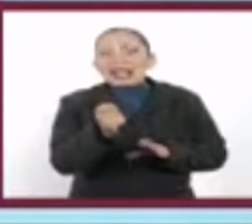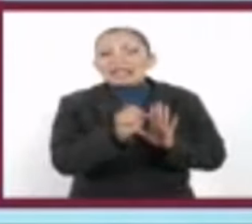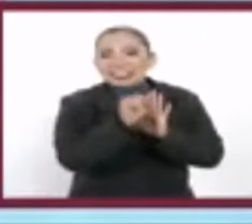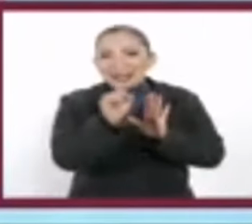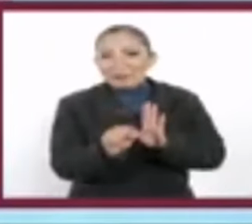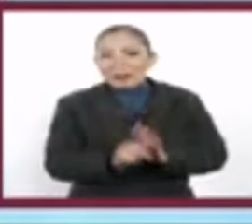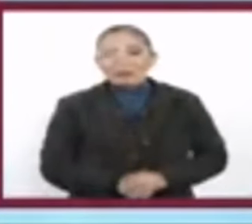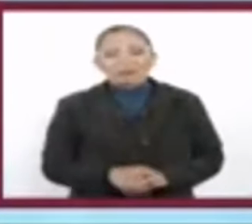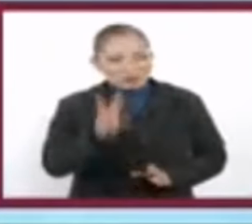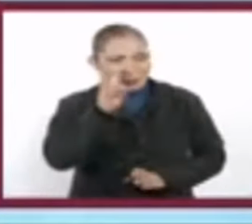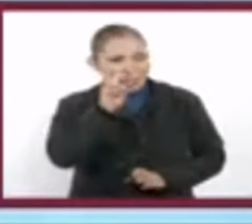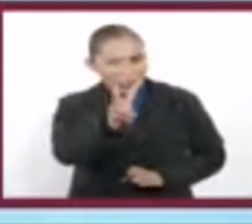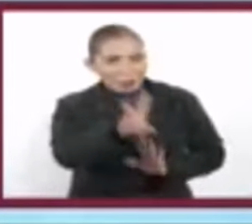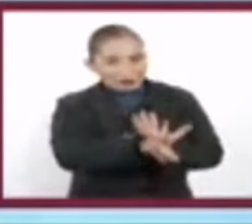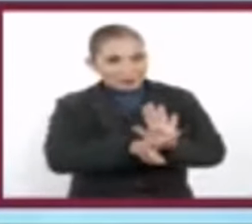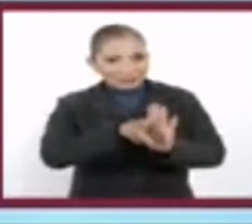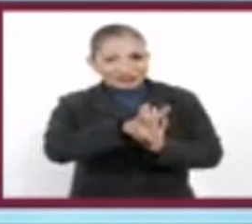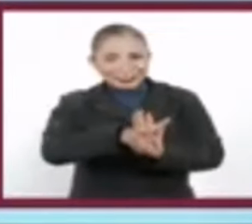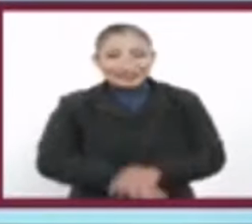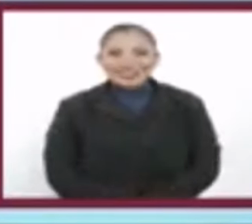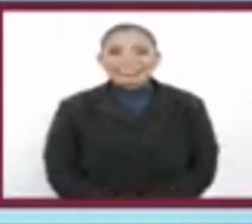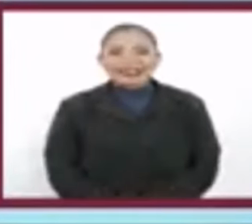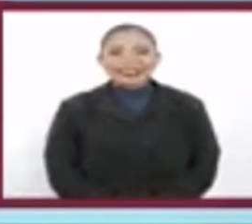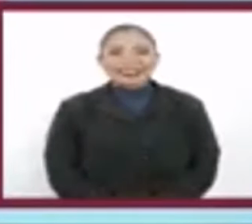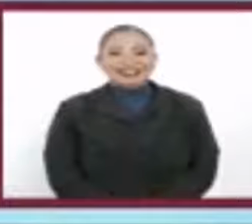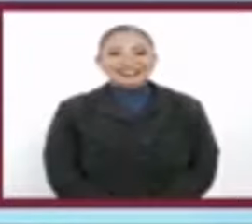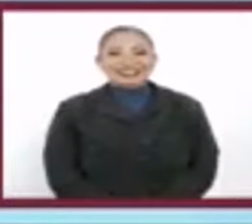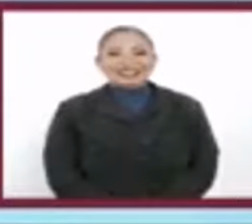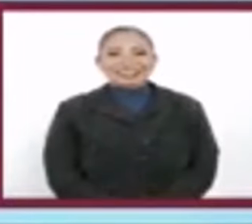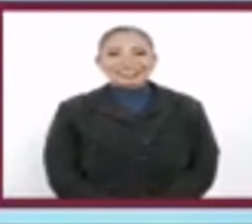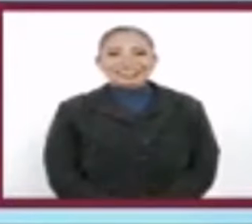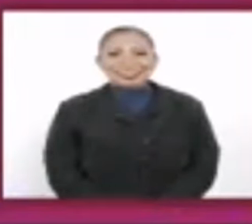este sistema. Veamos el siguiente video.